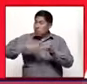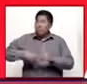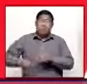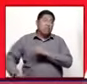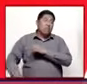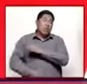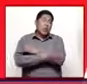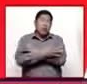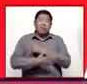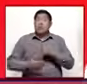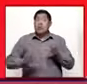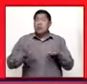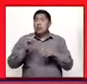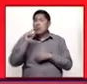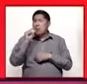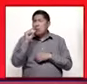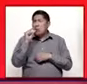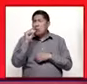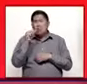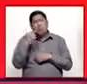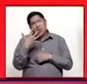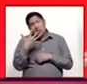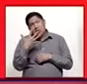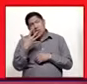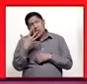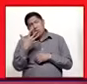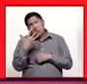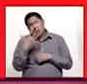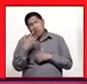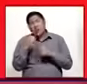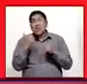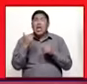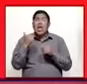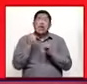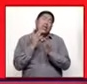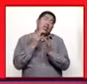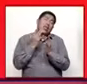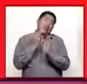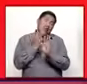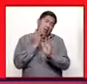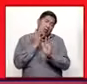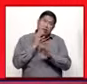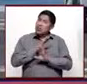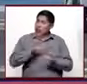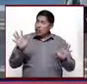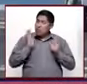sustitutores donde apenas se ve de 5 máximo a 10 vehículos esperando poder cargar.